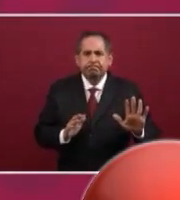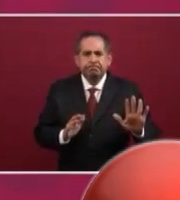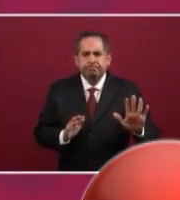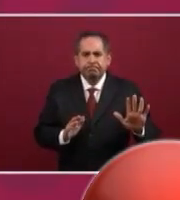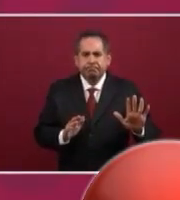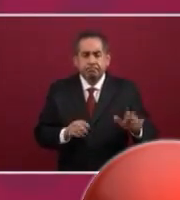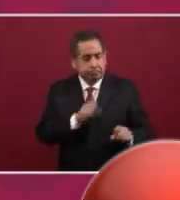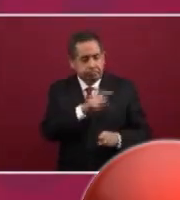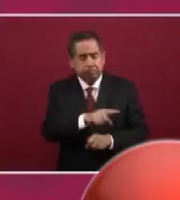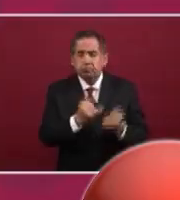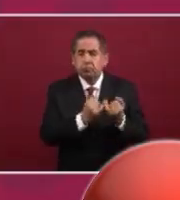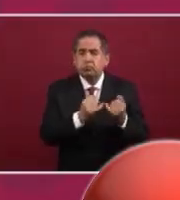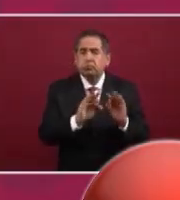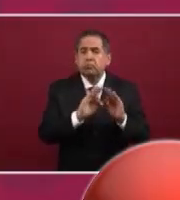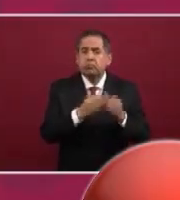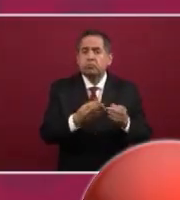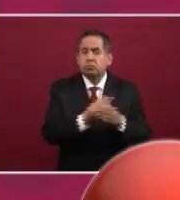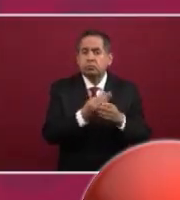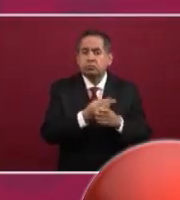por el camino